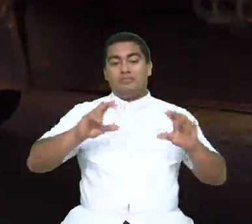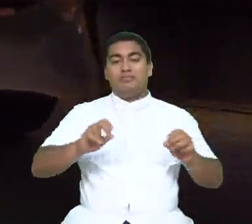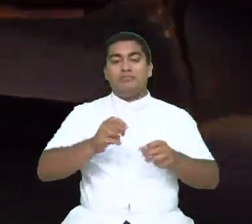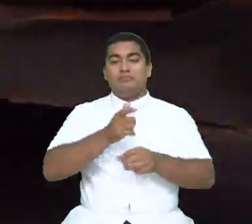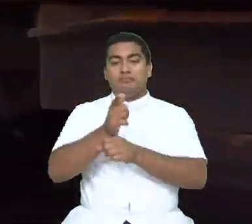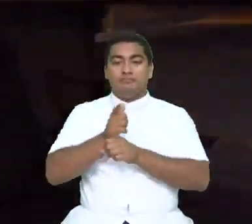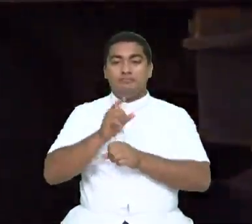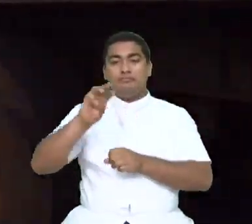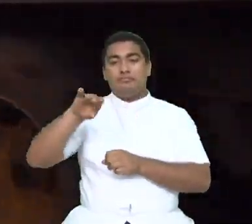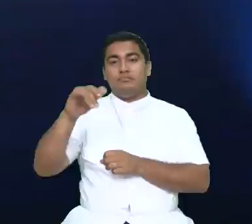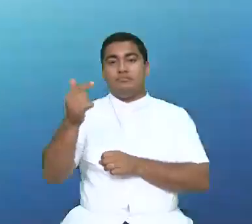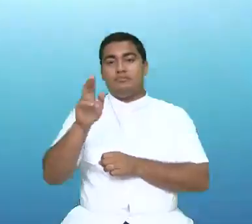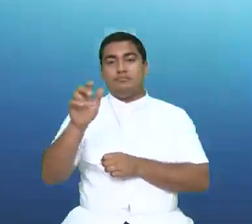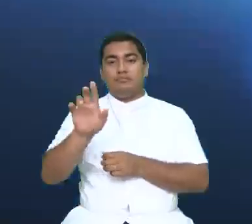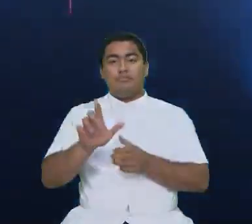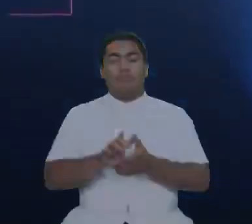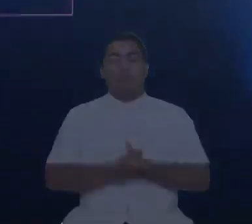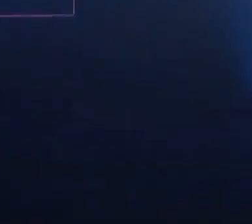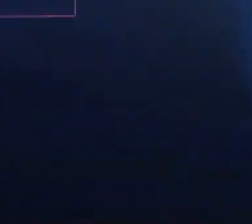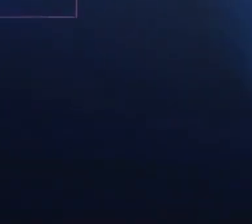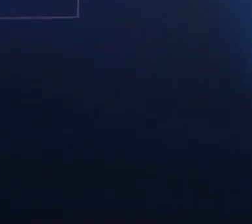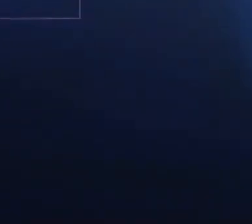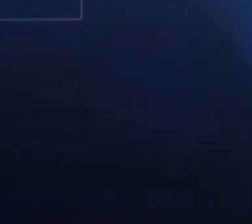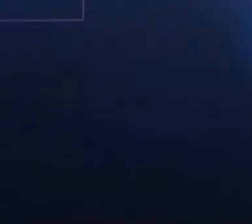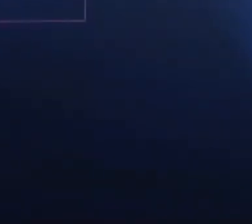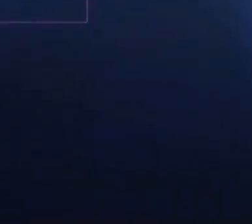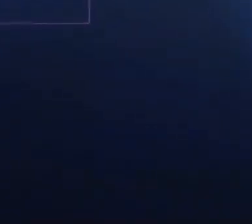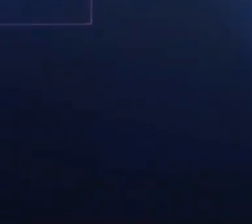les informó Miguel Carranza Mena.